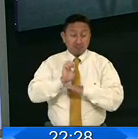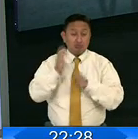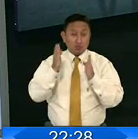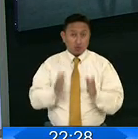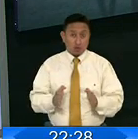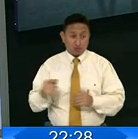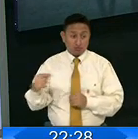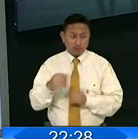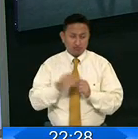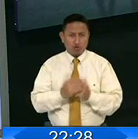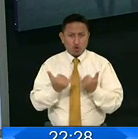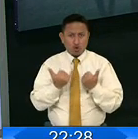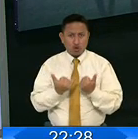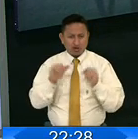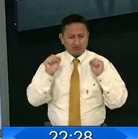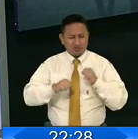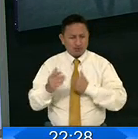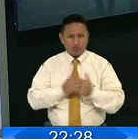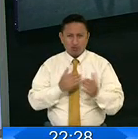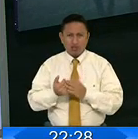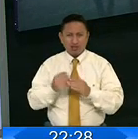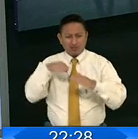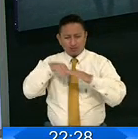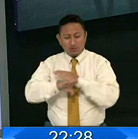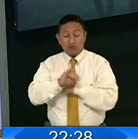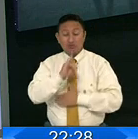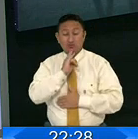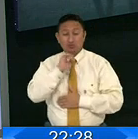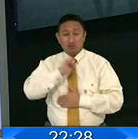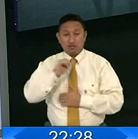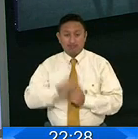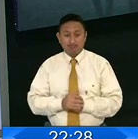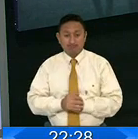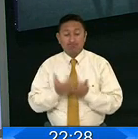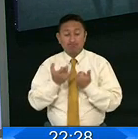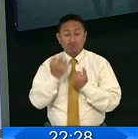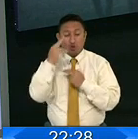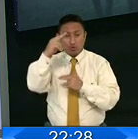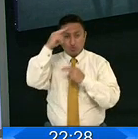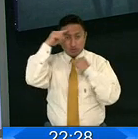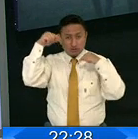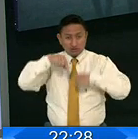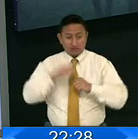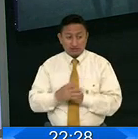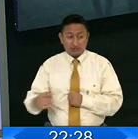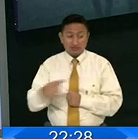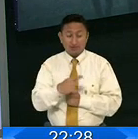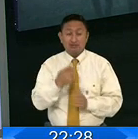ecuatorianos, buscan conseguir el sueño americano. En la siguiente nota les contamos la